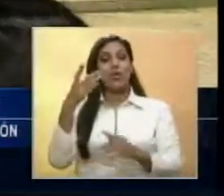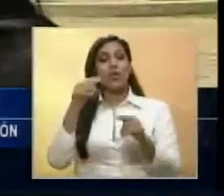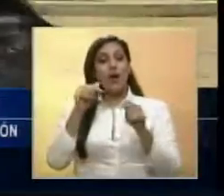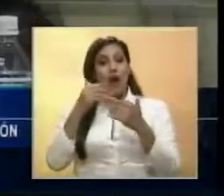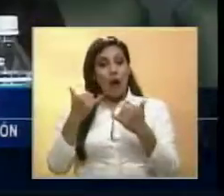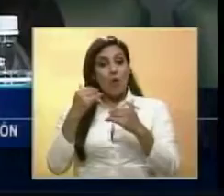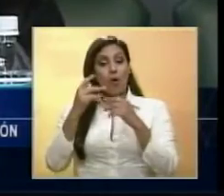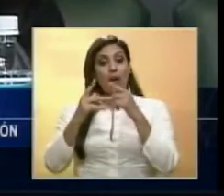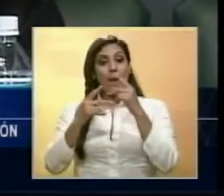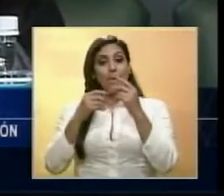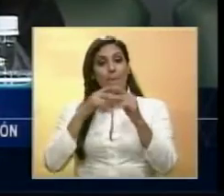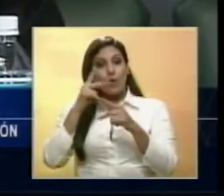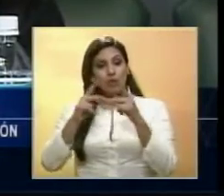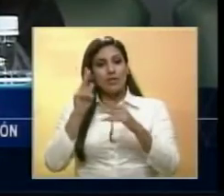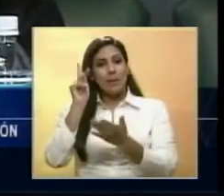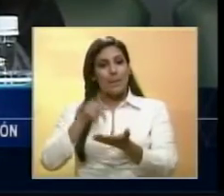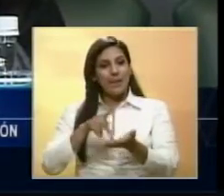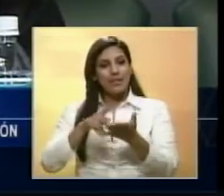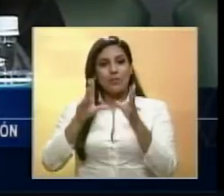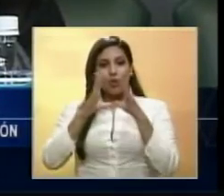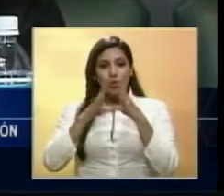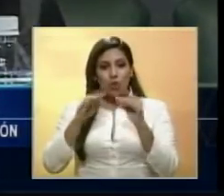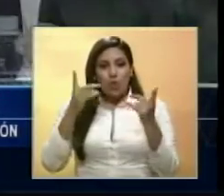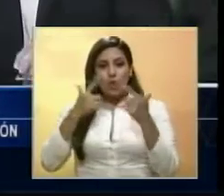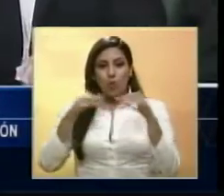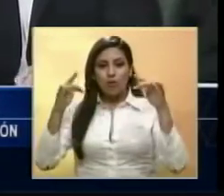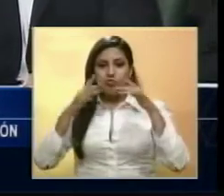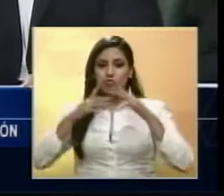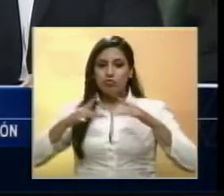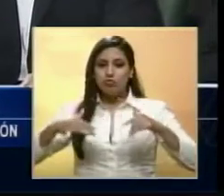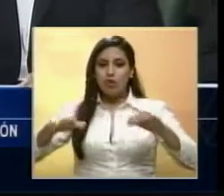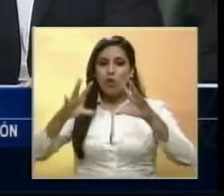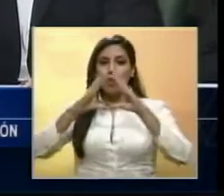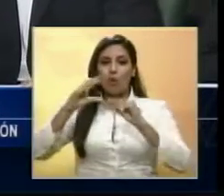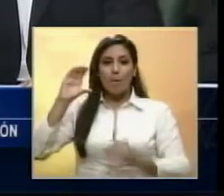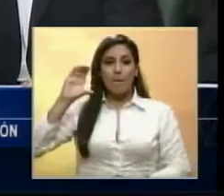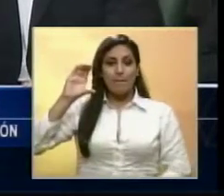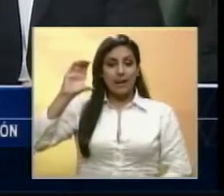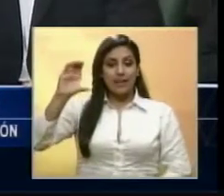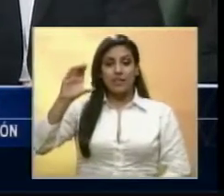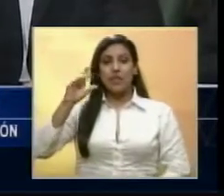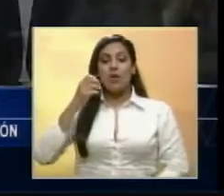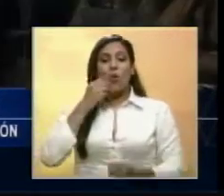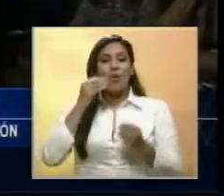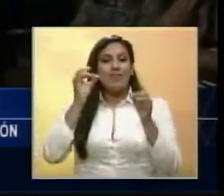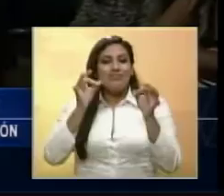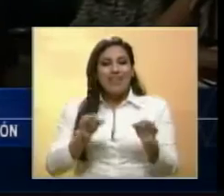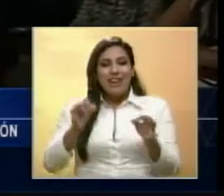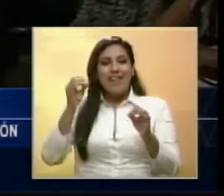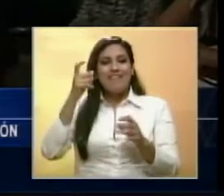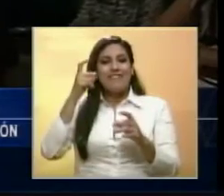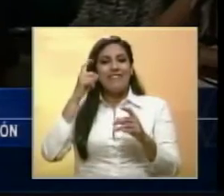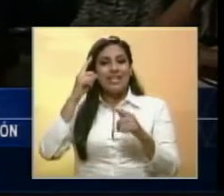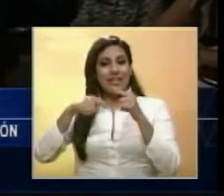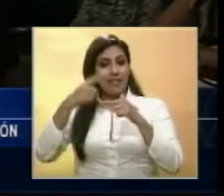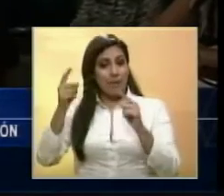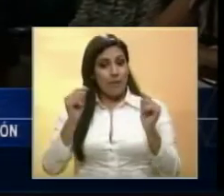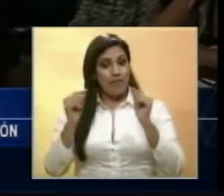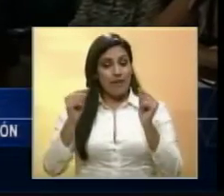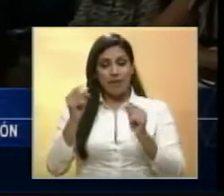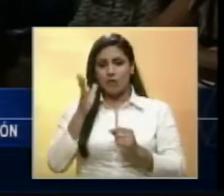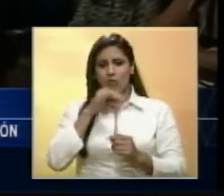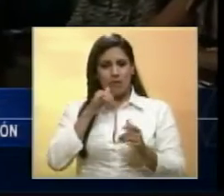el proceso participaron todos los sectores a lo largo y ancho del país. No precisó cuándo se realizará el siguiente debate del